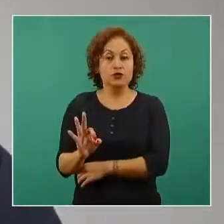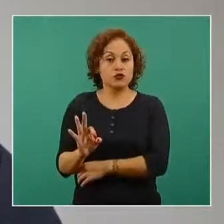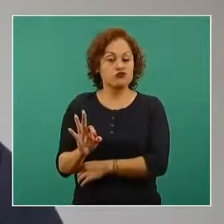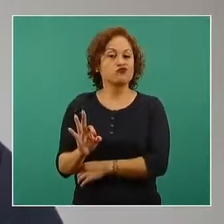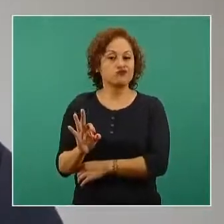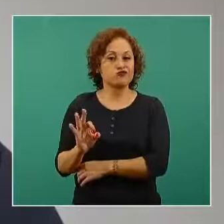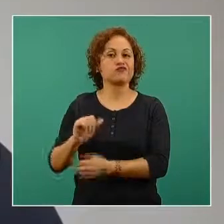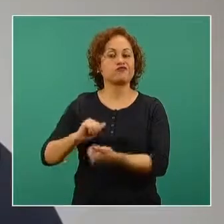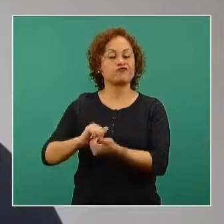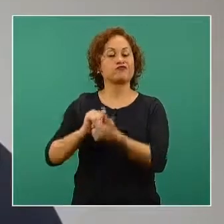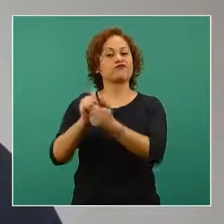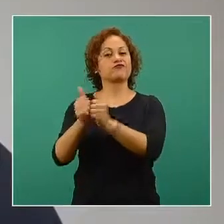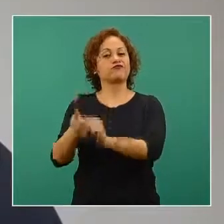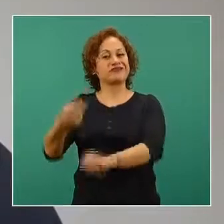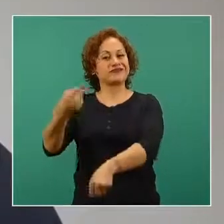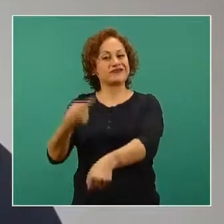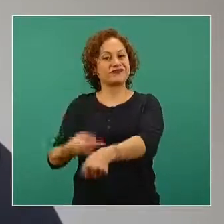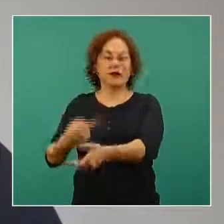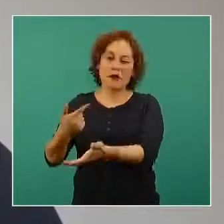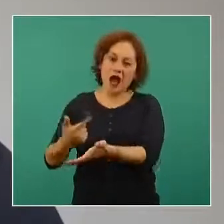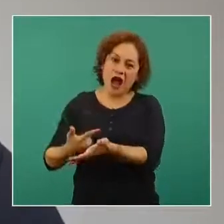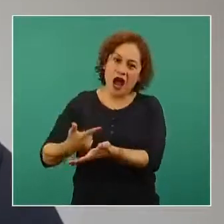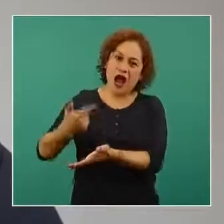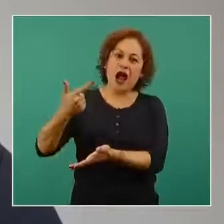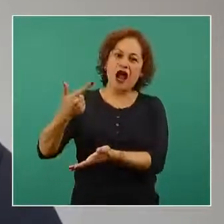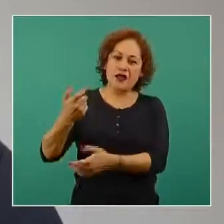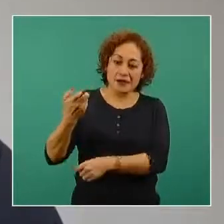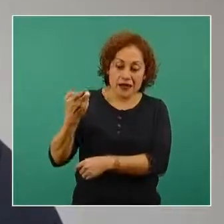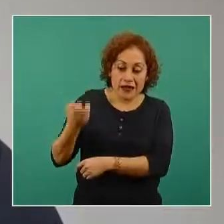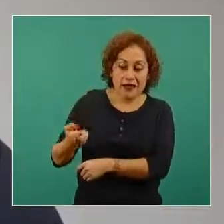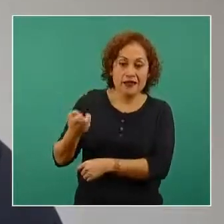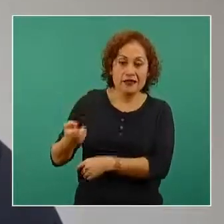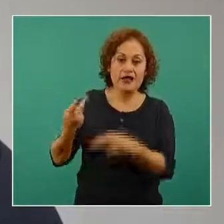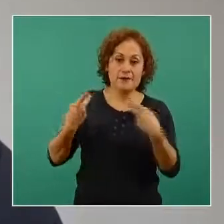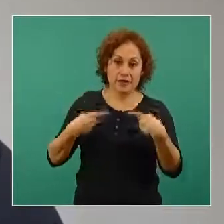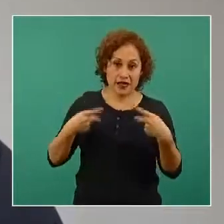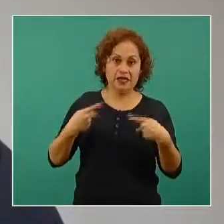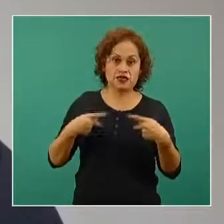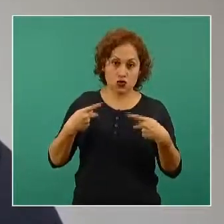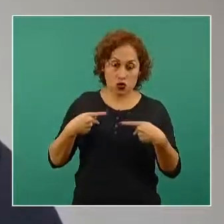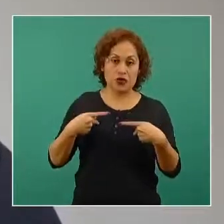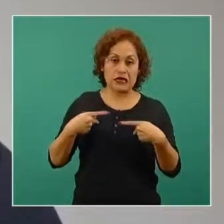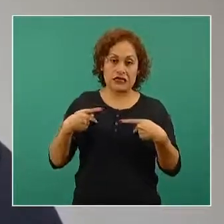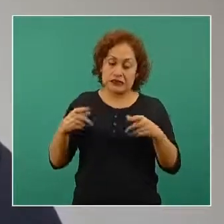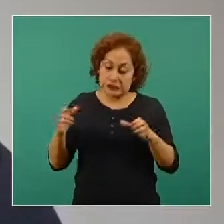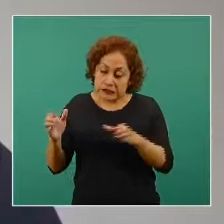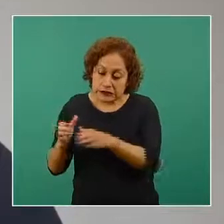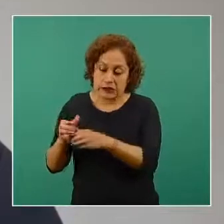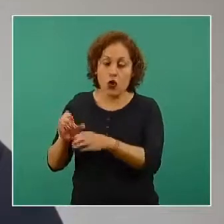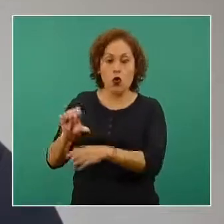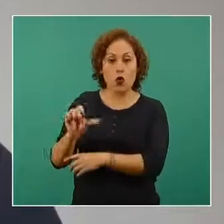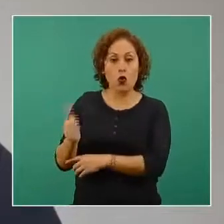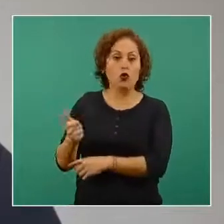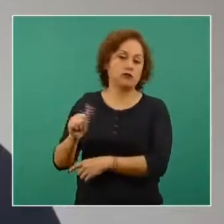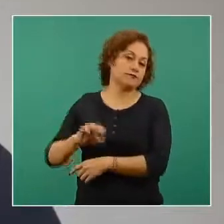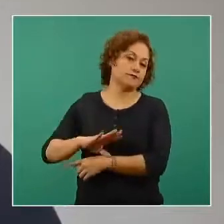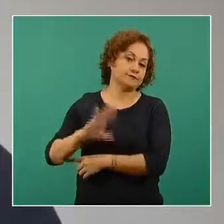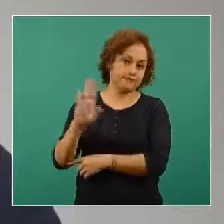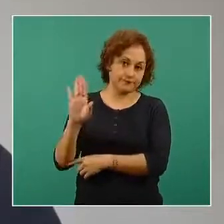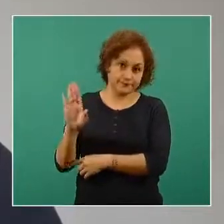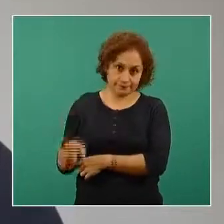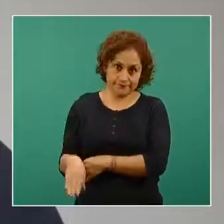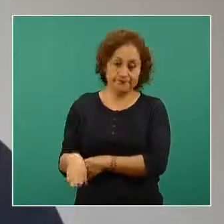COVID grave, y dentro de estos todavía un porcentaje que puede transitar a COVID crítico, que en su momento es